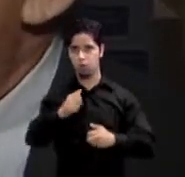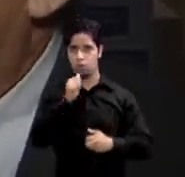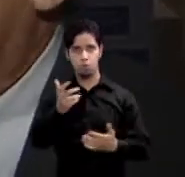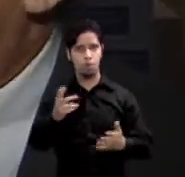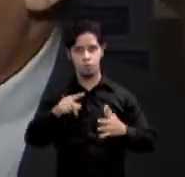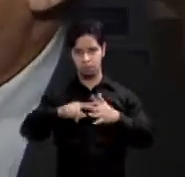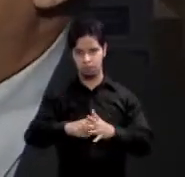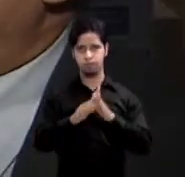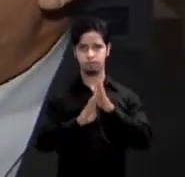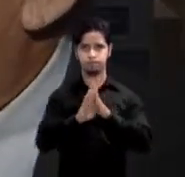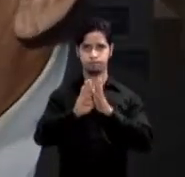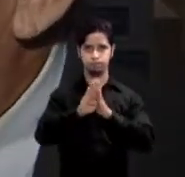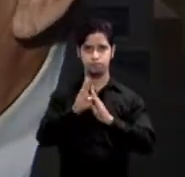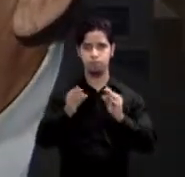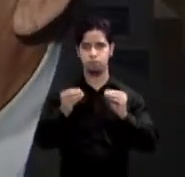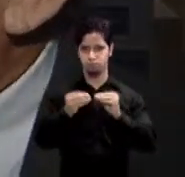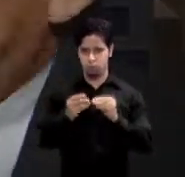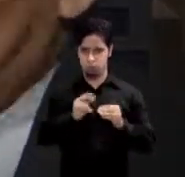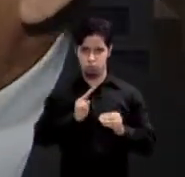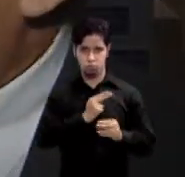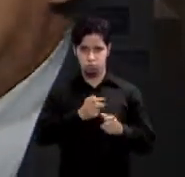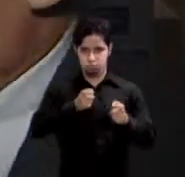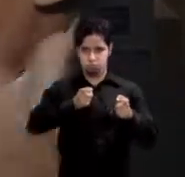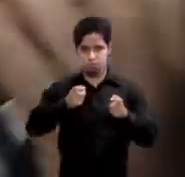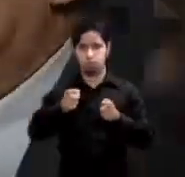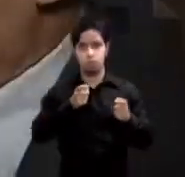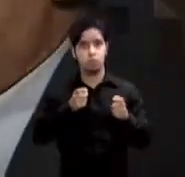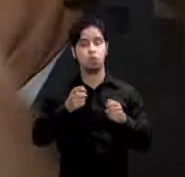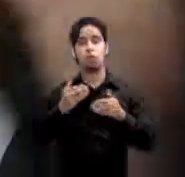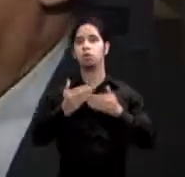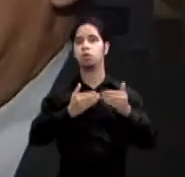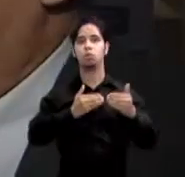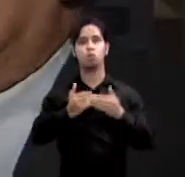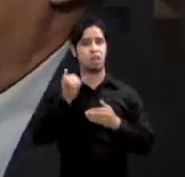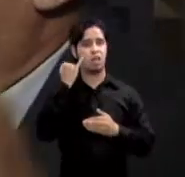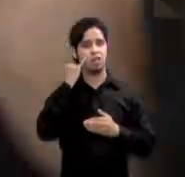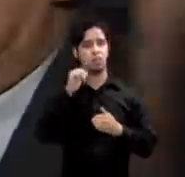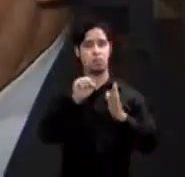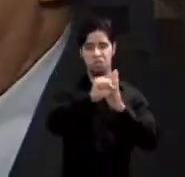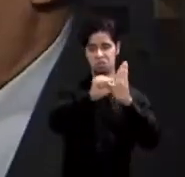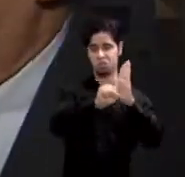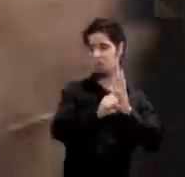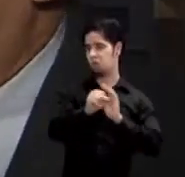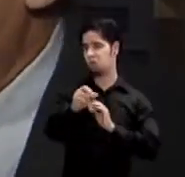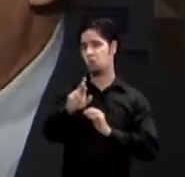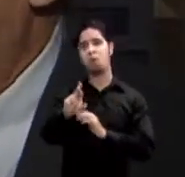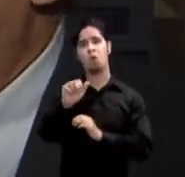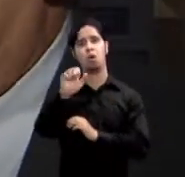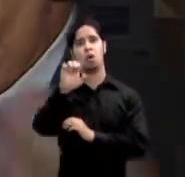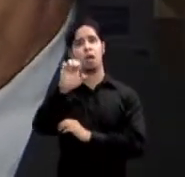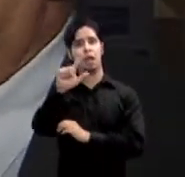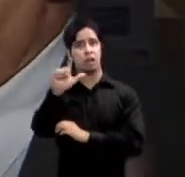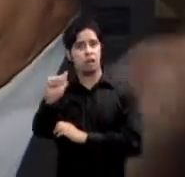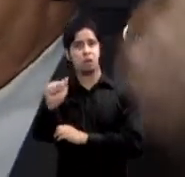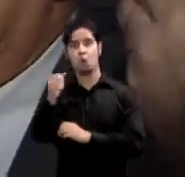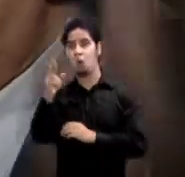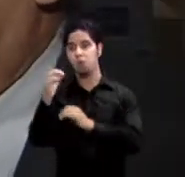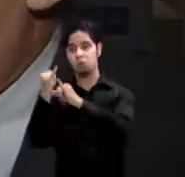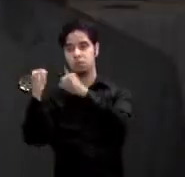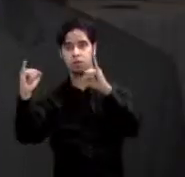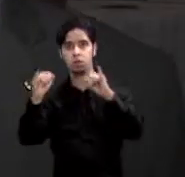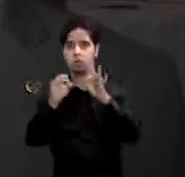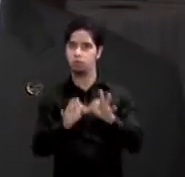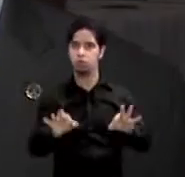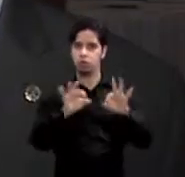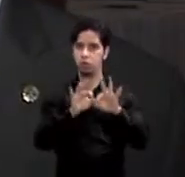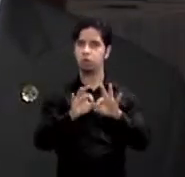desarrollarnos, vamos a empezar a tener control. No importa si finalmente somos Estado, Estado Libre Asociado, independencia, pero primero hay que aspirar a ser